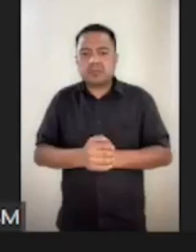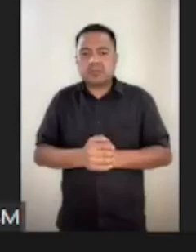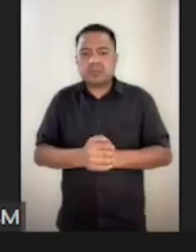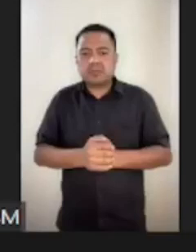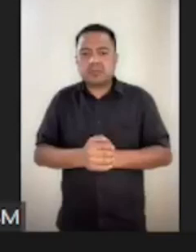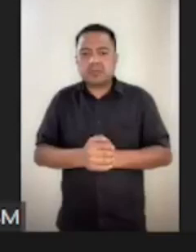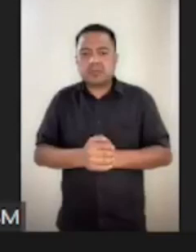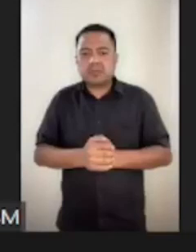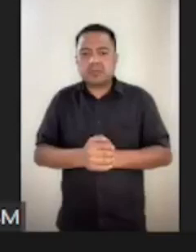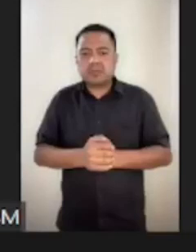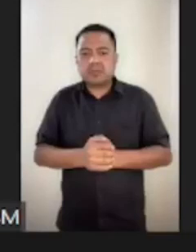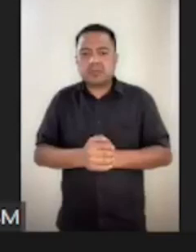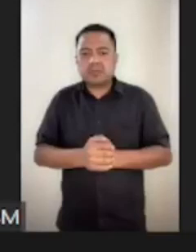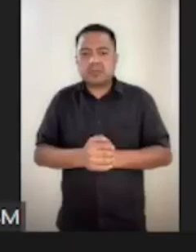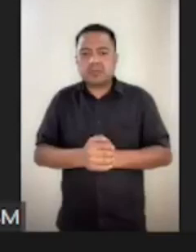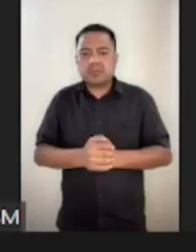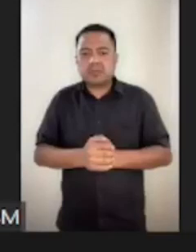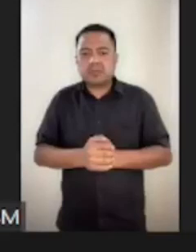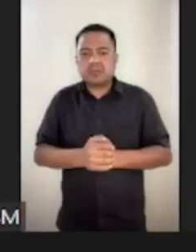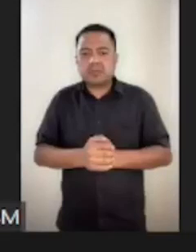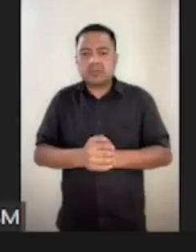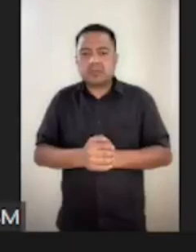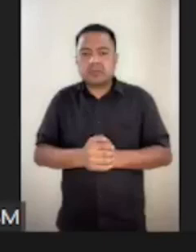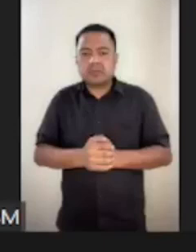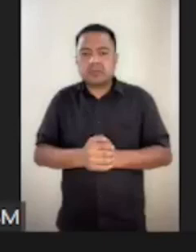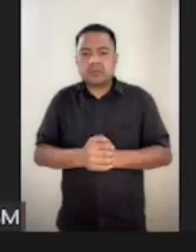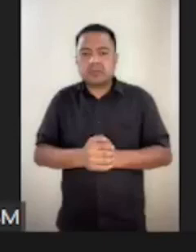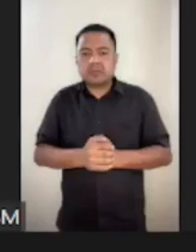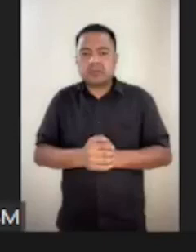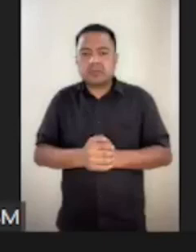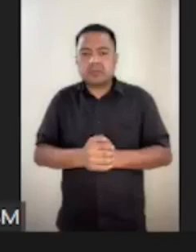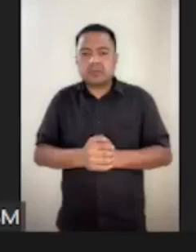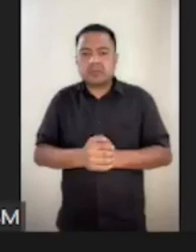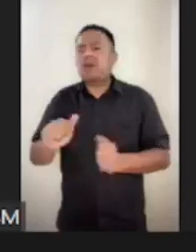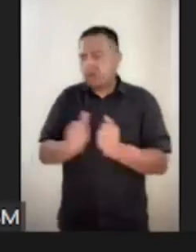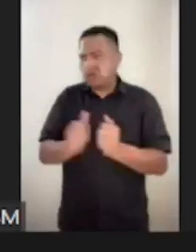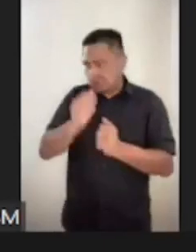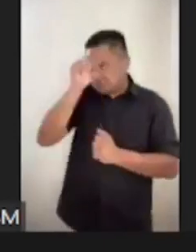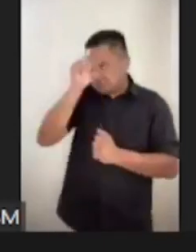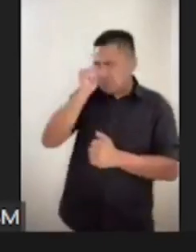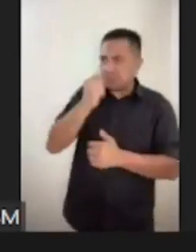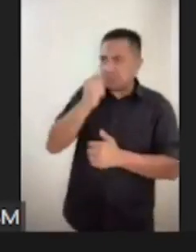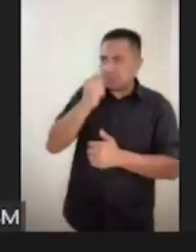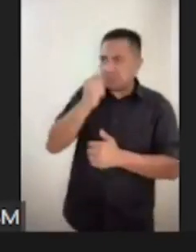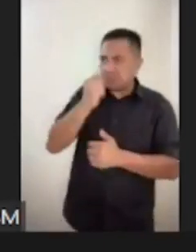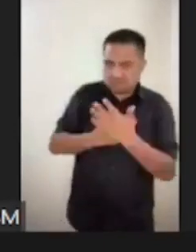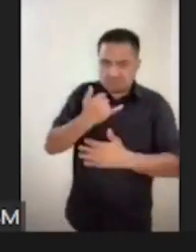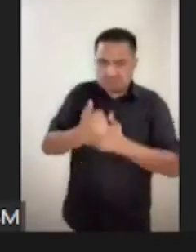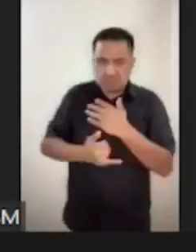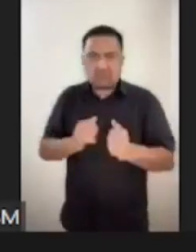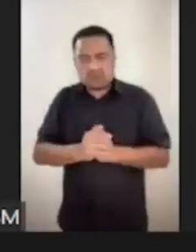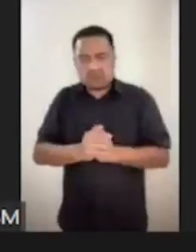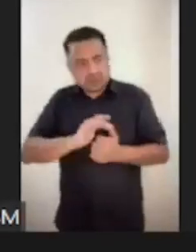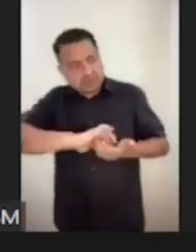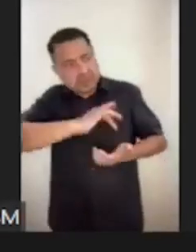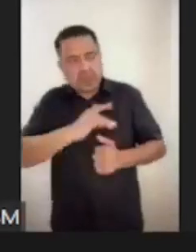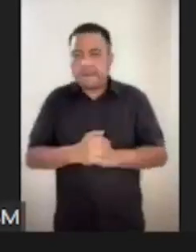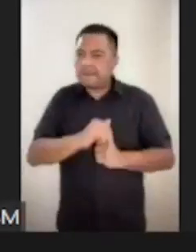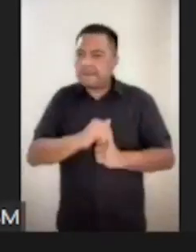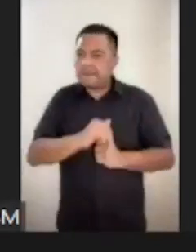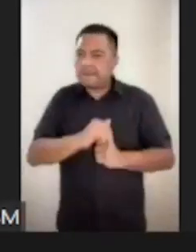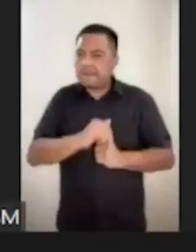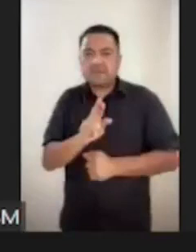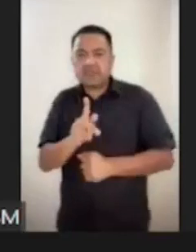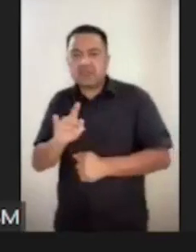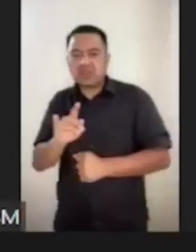Gracias, magistrado. Magistrada Almadelia Eugenio Con la Alcaraz. cuenta. Gracias, magistrada. Magistrada ponente Hilda Rosa Delgado